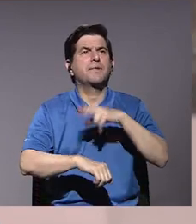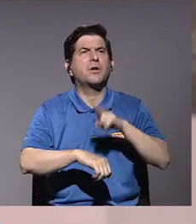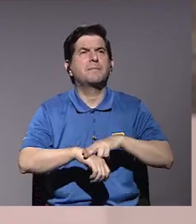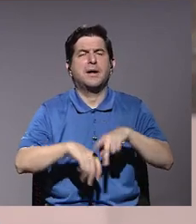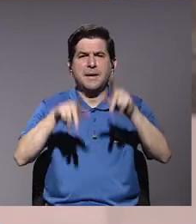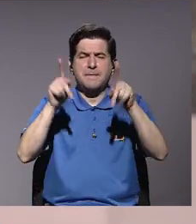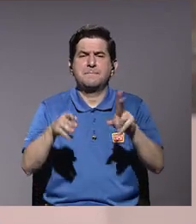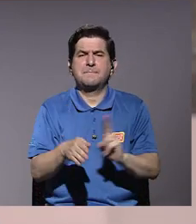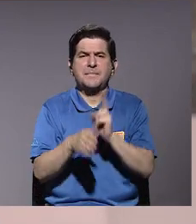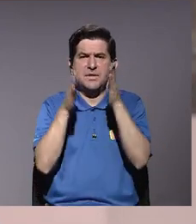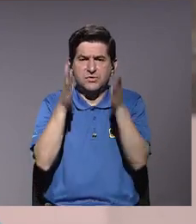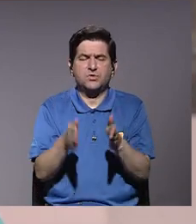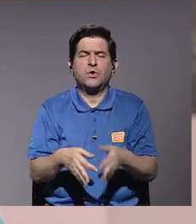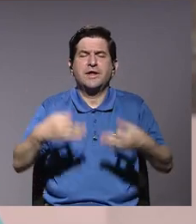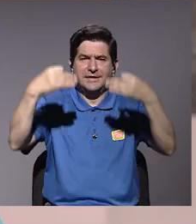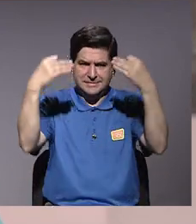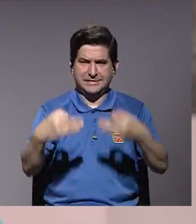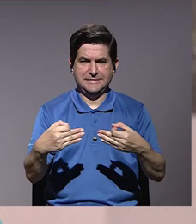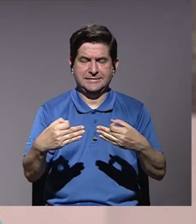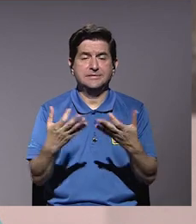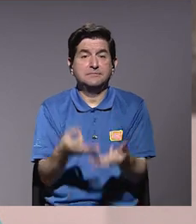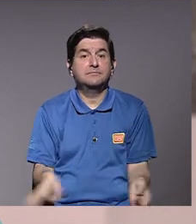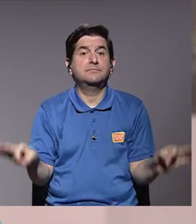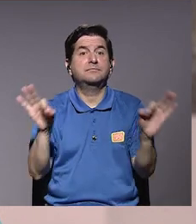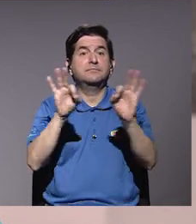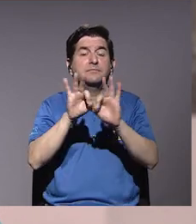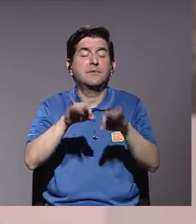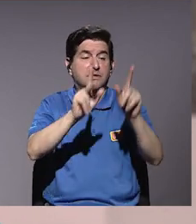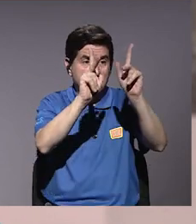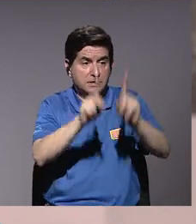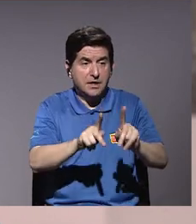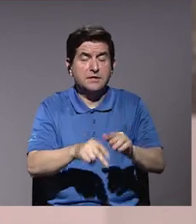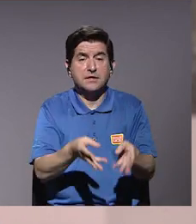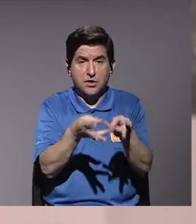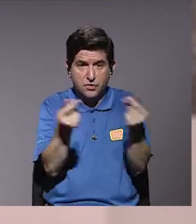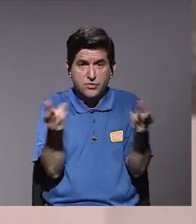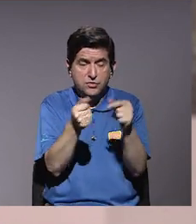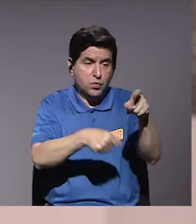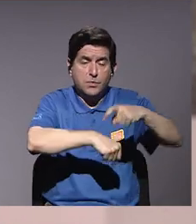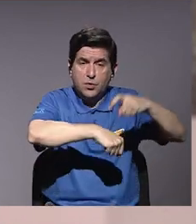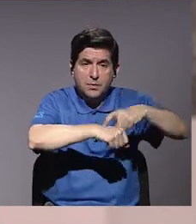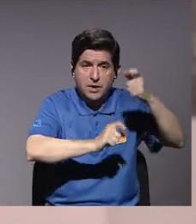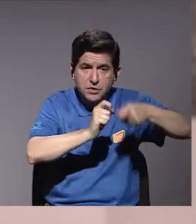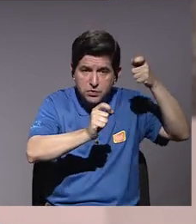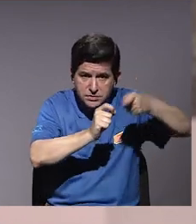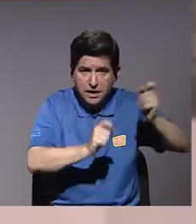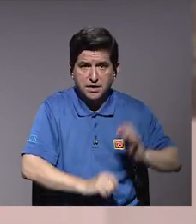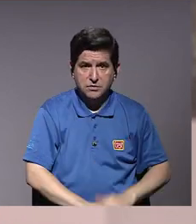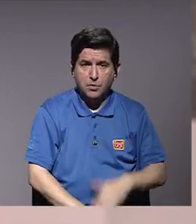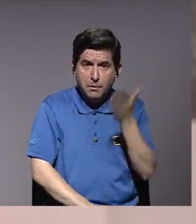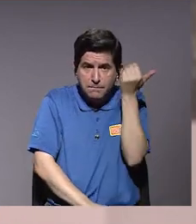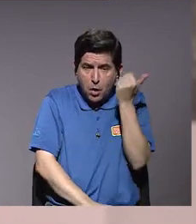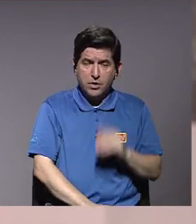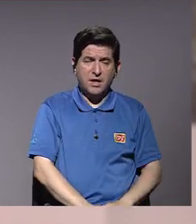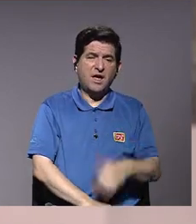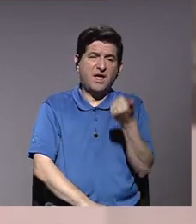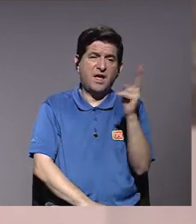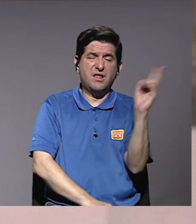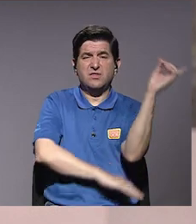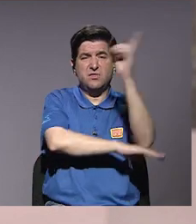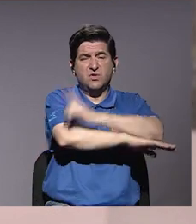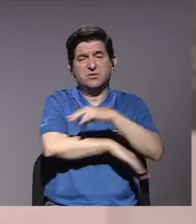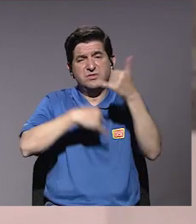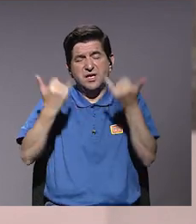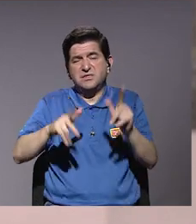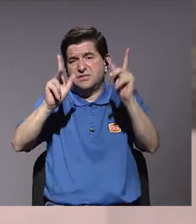Generalmente, decide la persona usuaria, porque a veces es muy importante para la persona que se le resuelva en el momento. ¿Por qué? Porque en 12